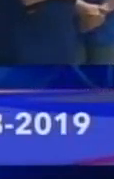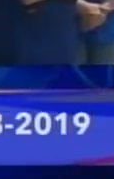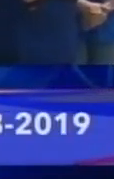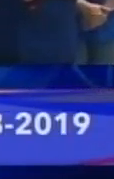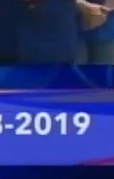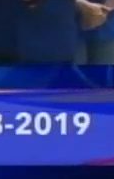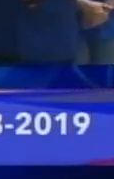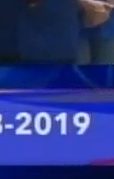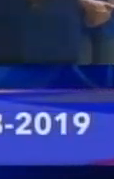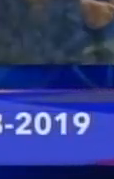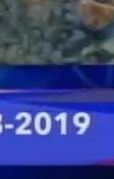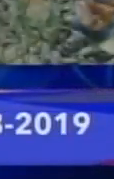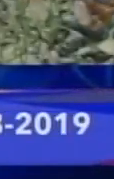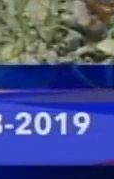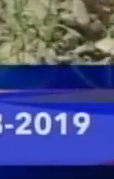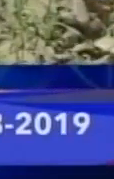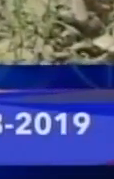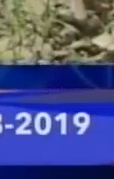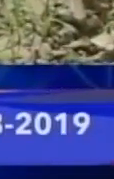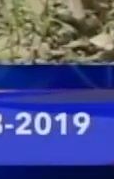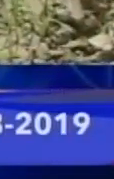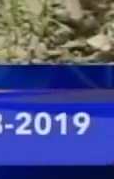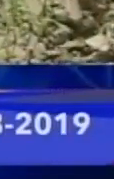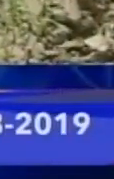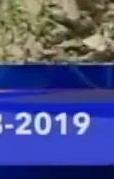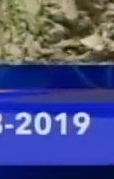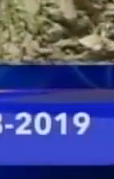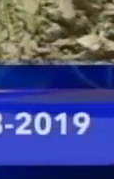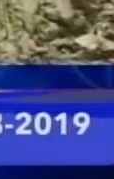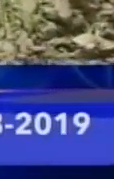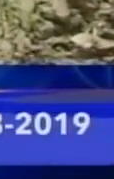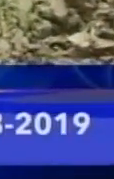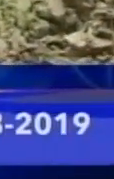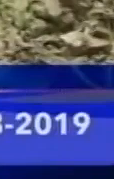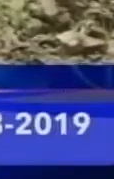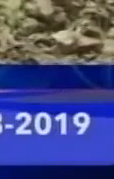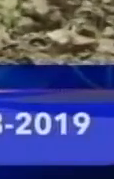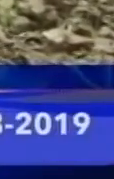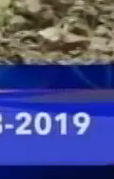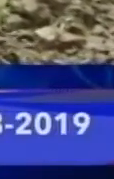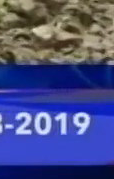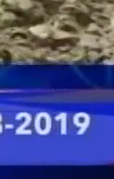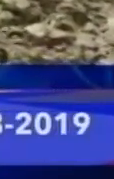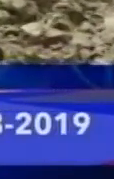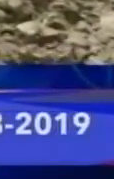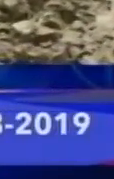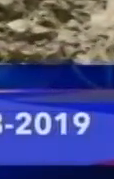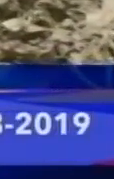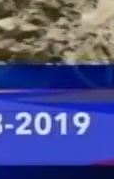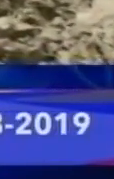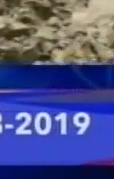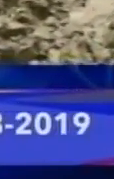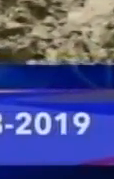urbana y los conducos escolares en un solo camino hacia la producción, hacia la soberanía alimentaria. Así